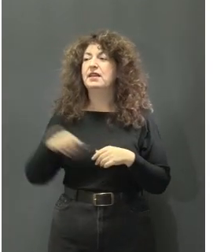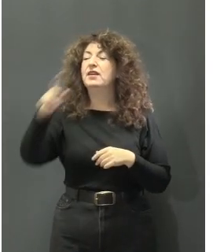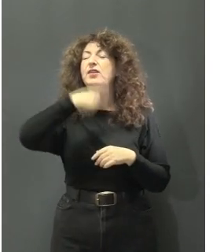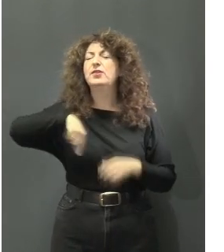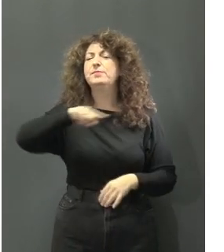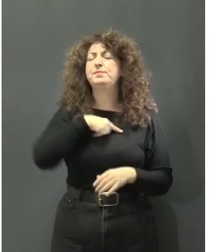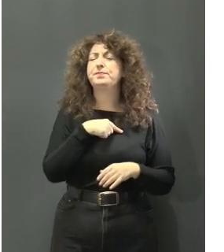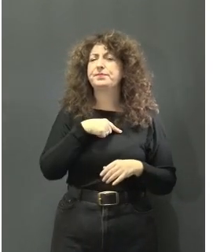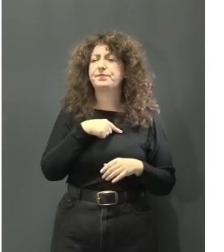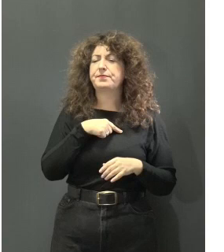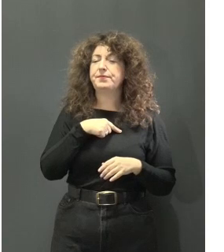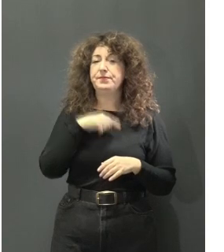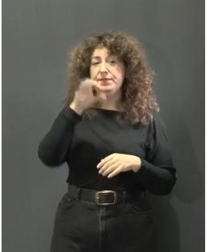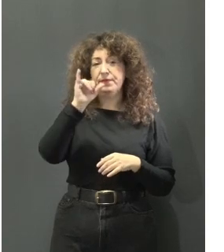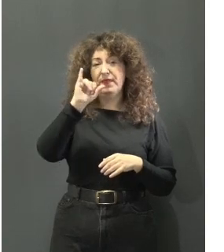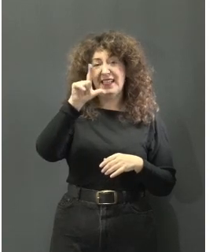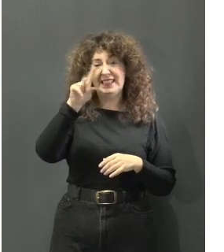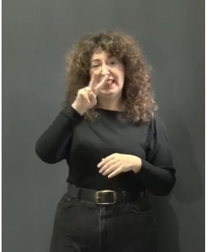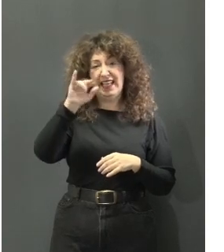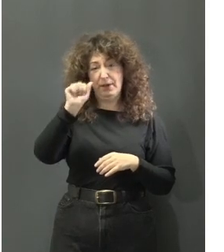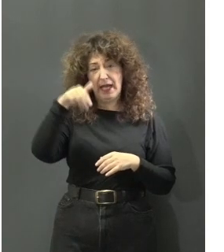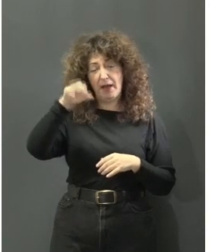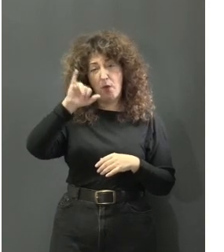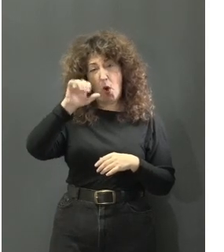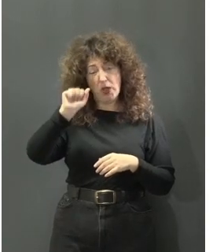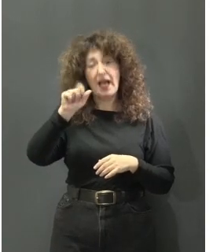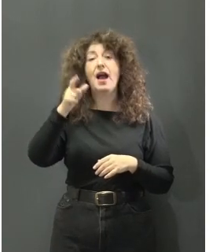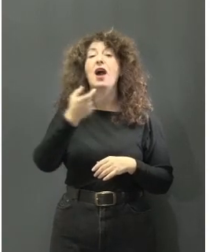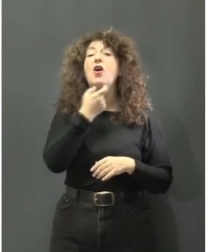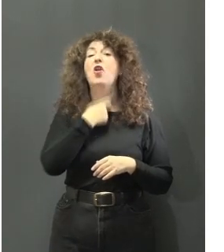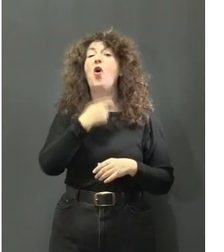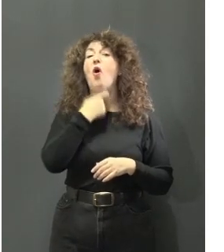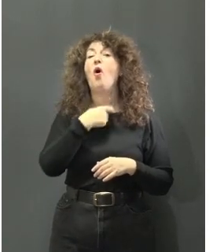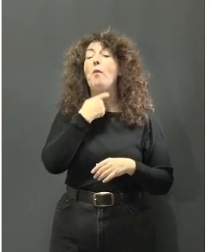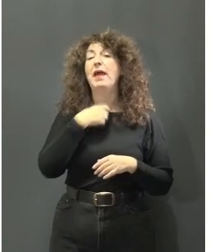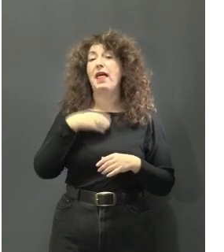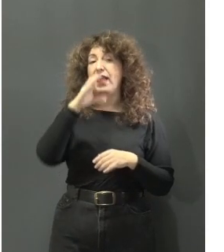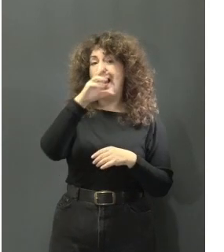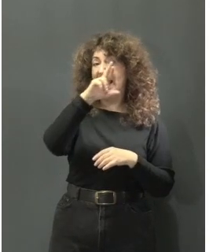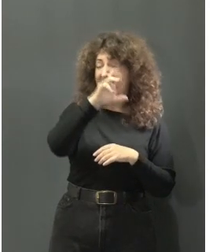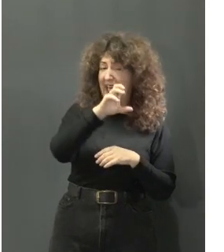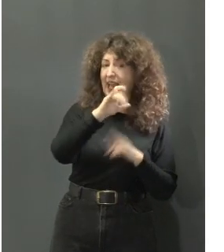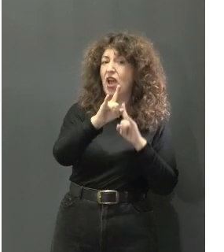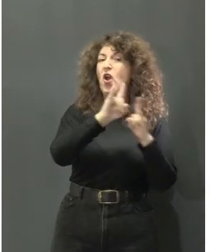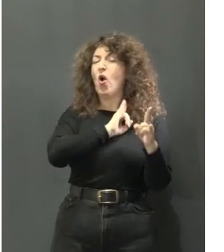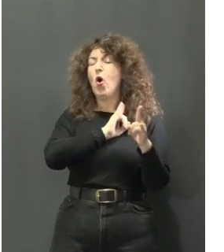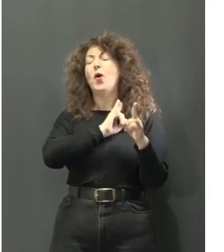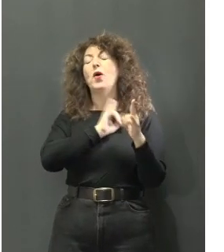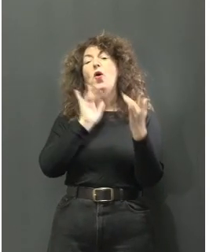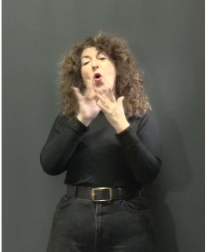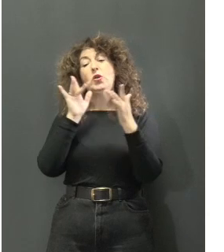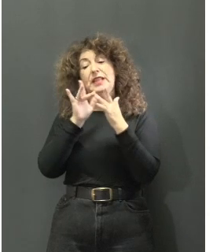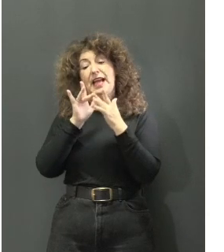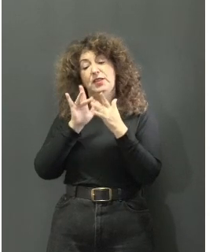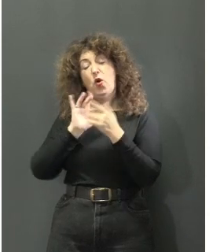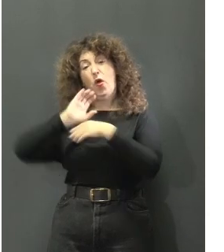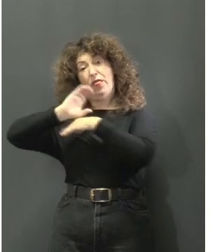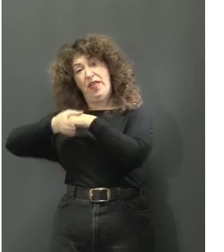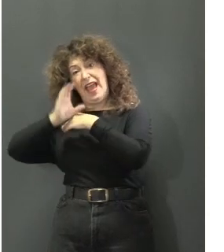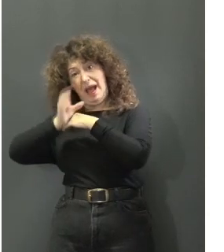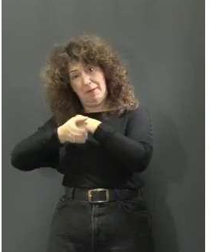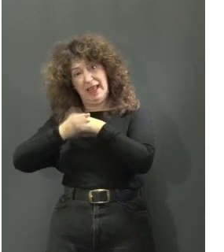Contamos con Silvia Molia, que es la logopeda del CREER, que se puso en contacto con el CEAPAT, con Clara, y a partir de